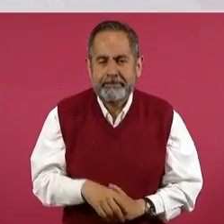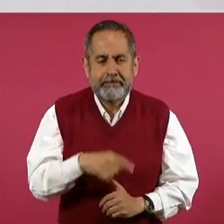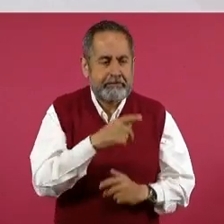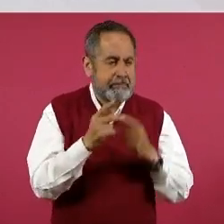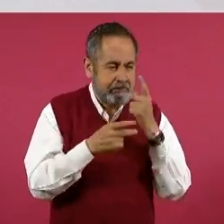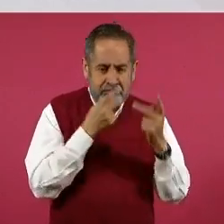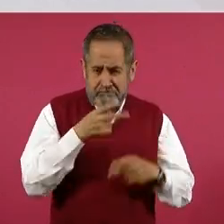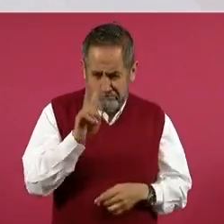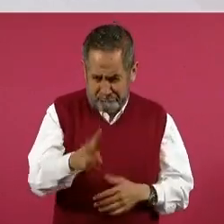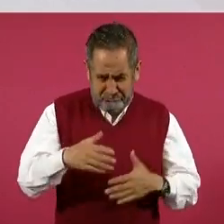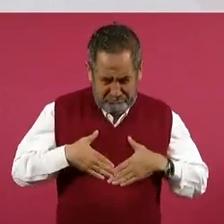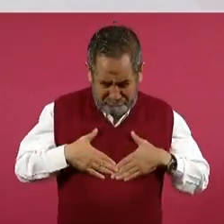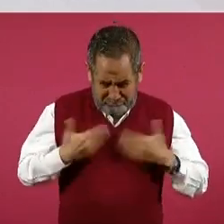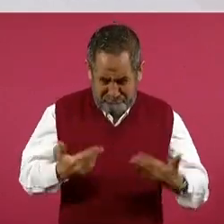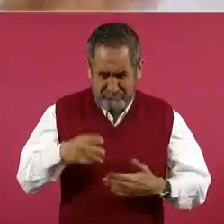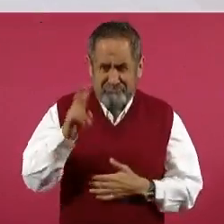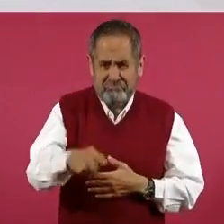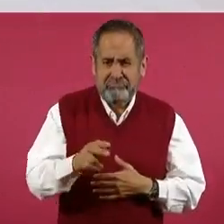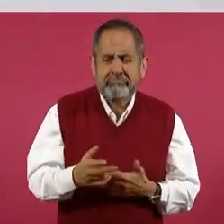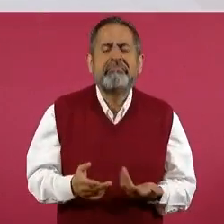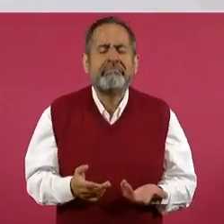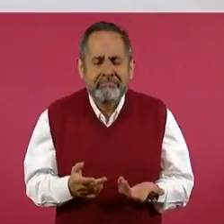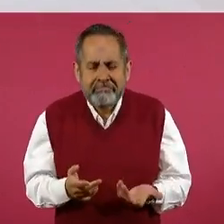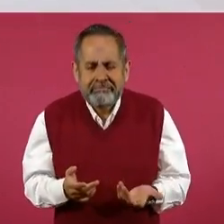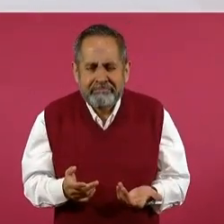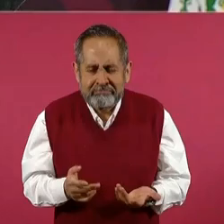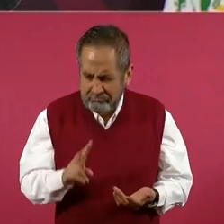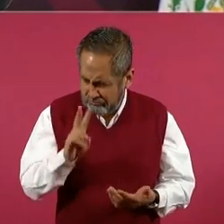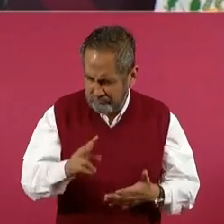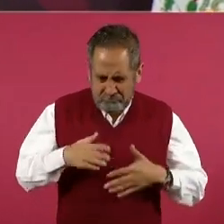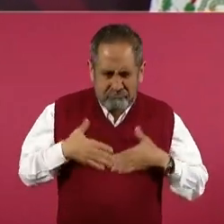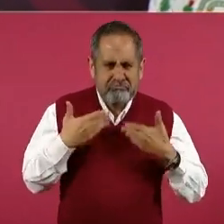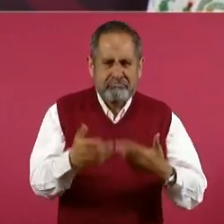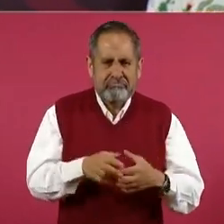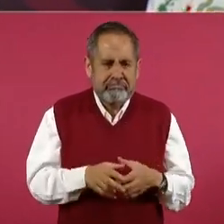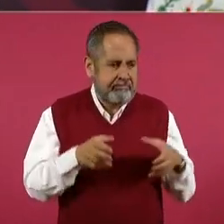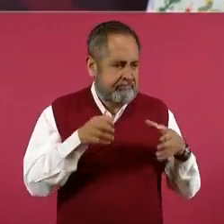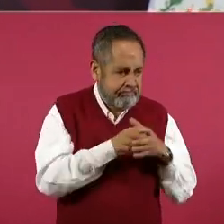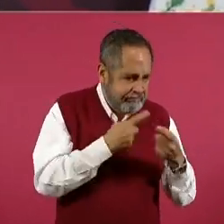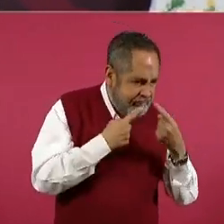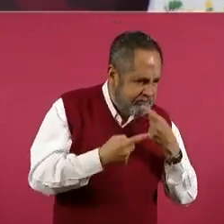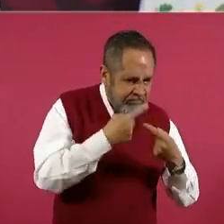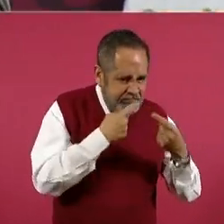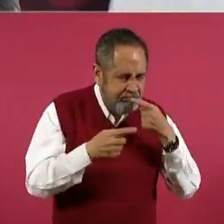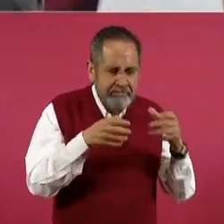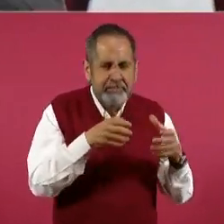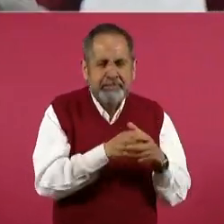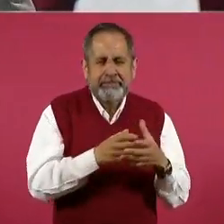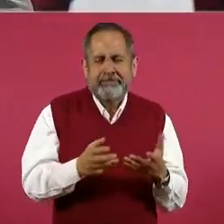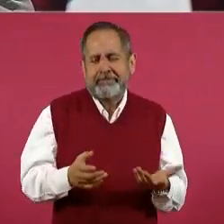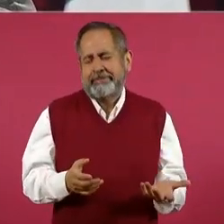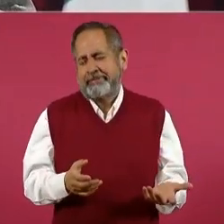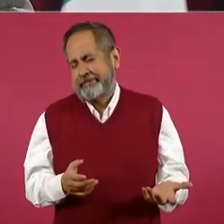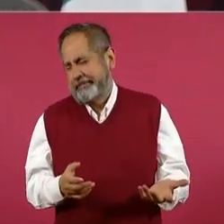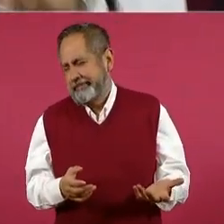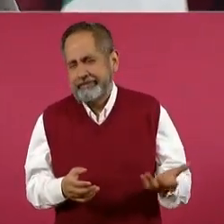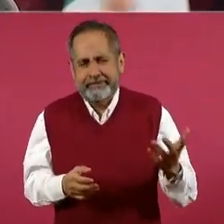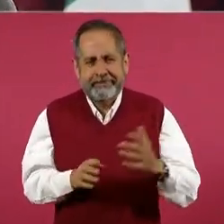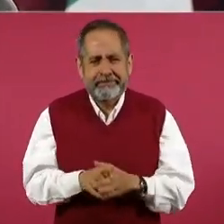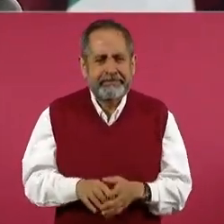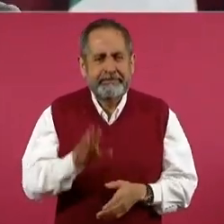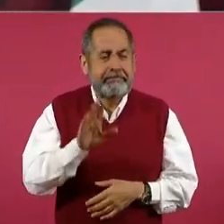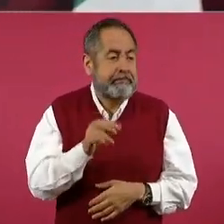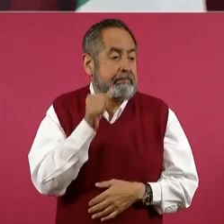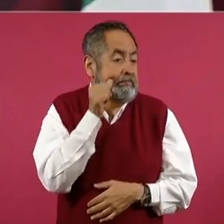hablando en plata. Entonces es como si esto hubiese surgido